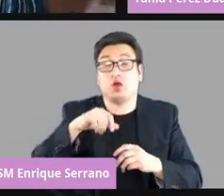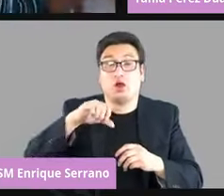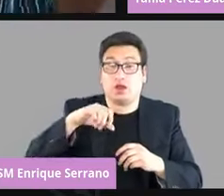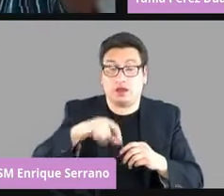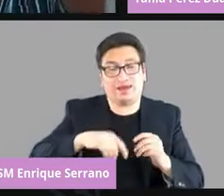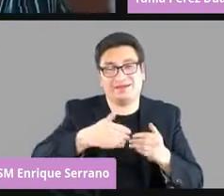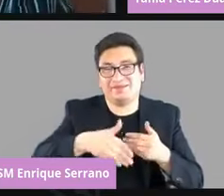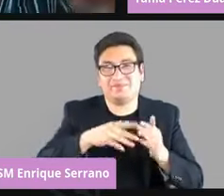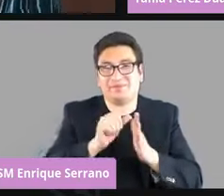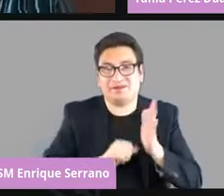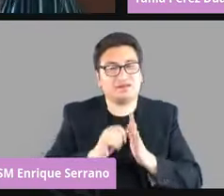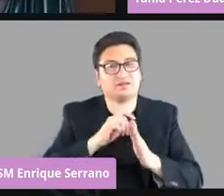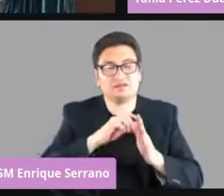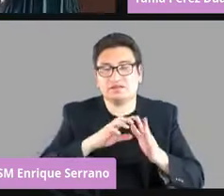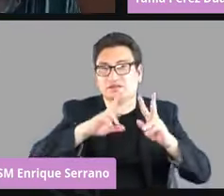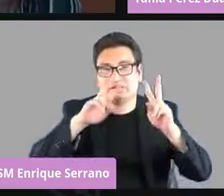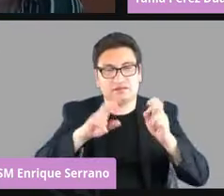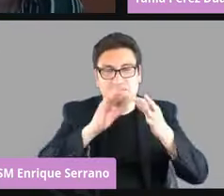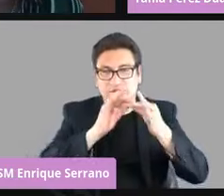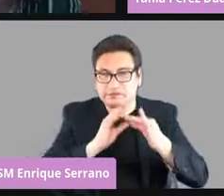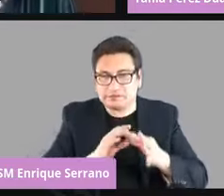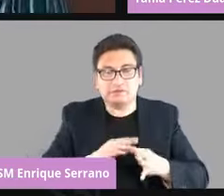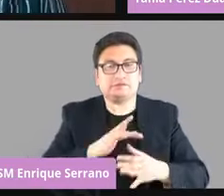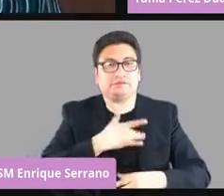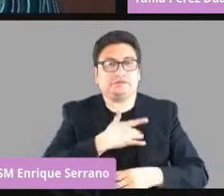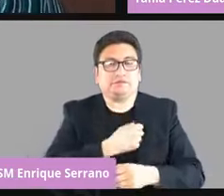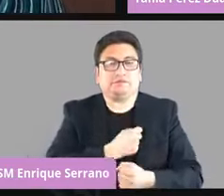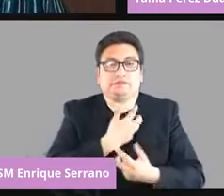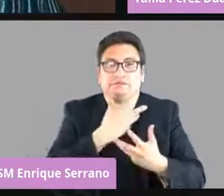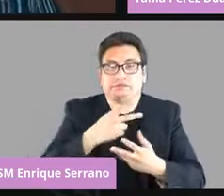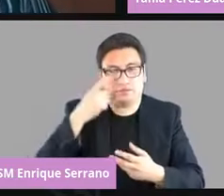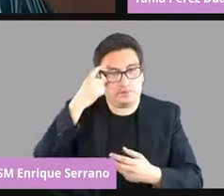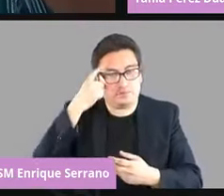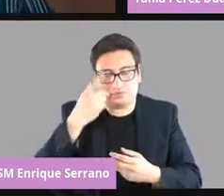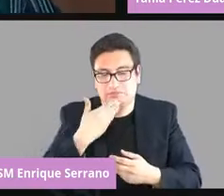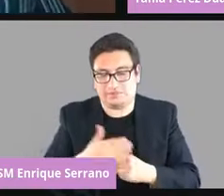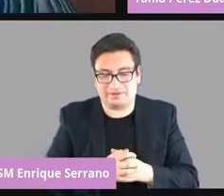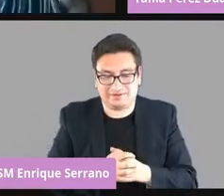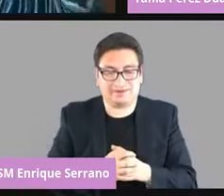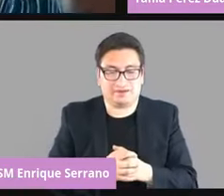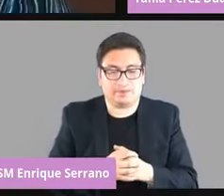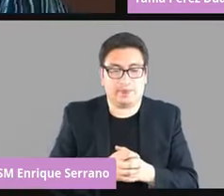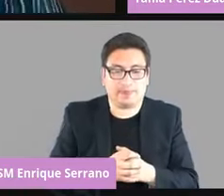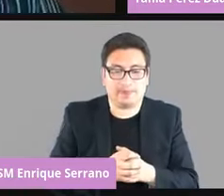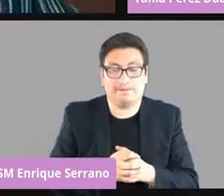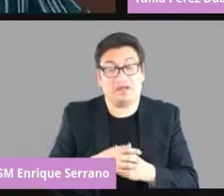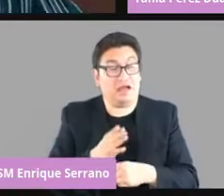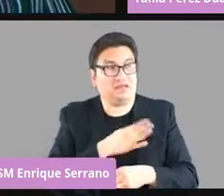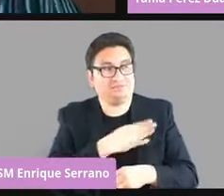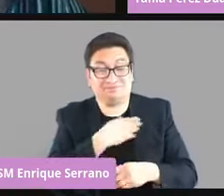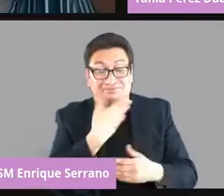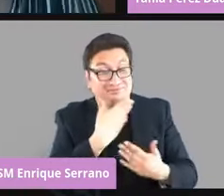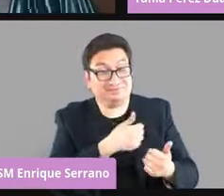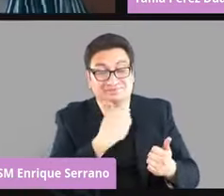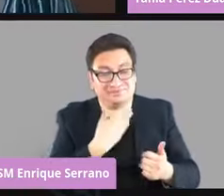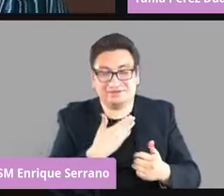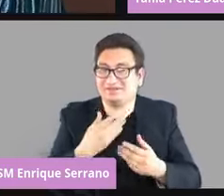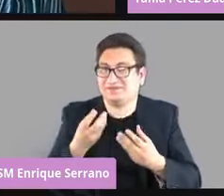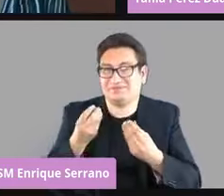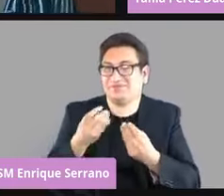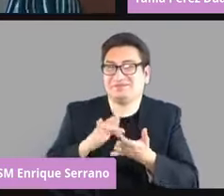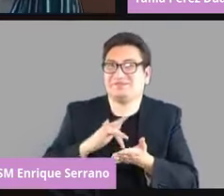las cuestiones emocionales y mentales. ¡Qué bueno! Eso. ¡Padrísimo! Se necesita. Muchísimas